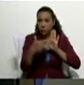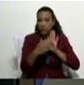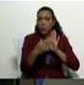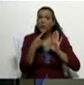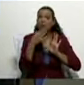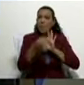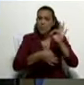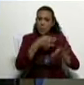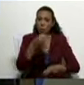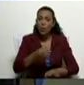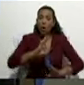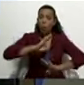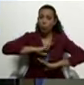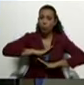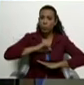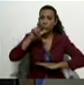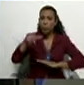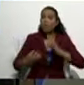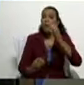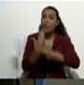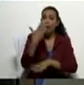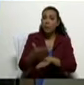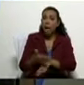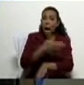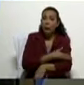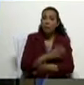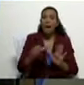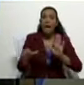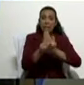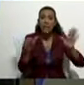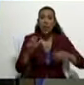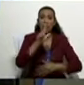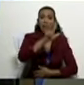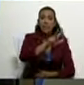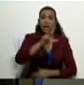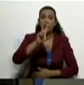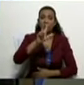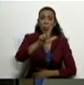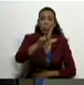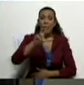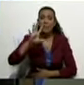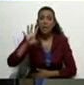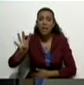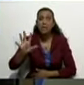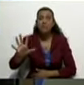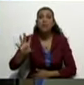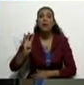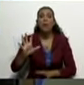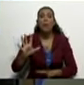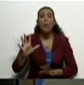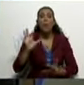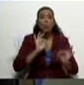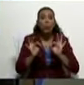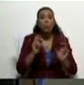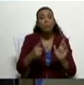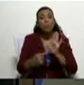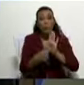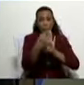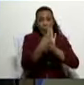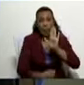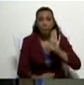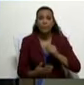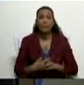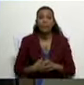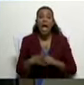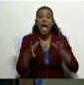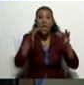Venezuela conforme lo previsto en el artículo 335 constitucional, el cual establece: